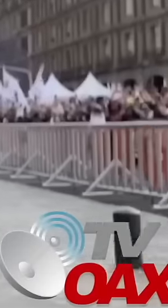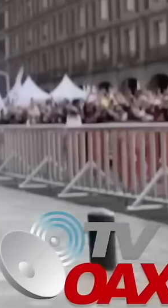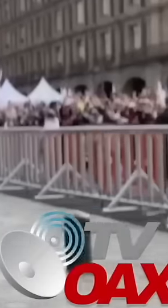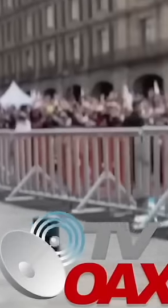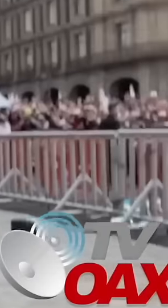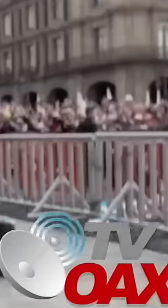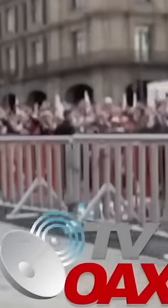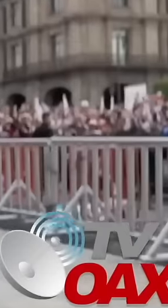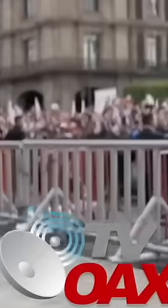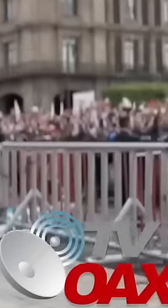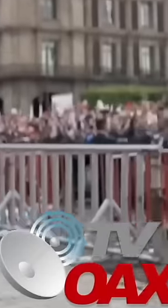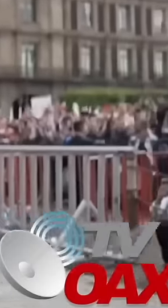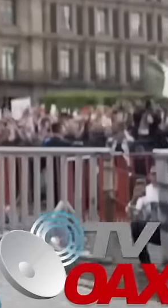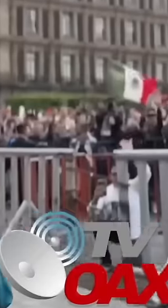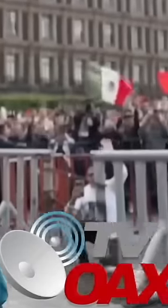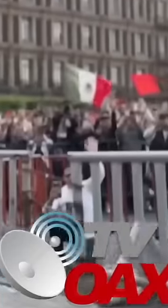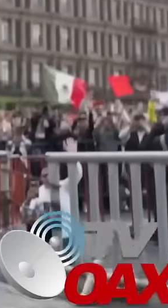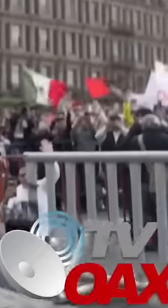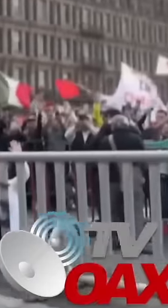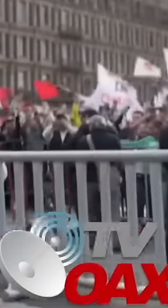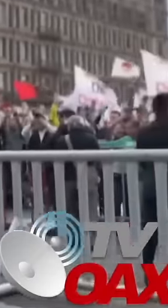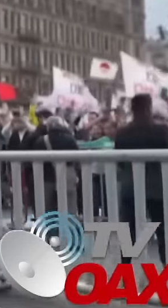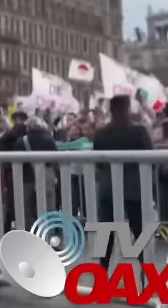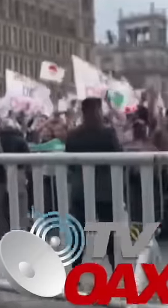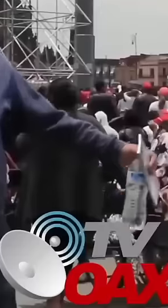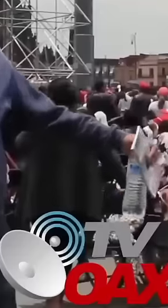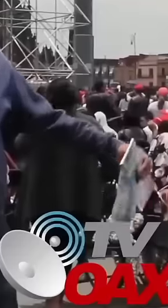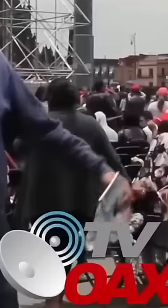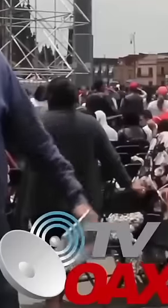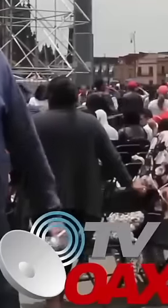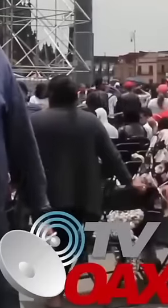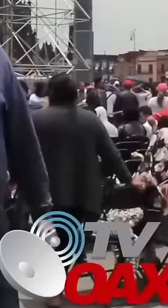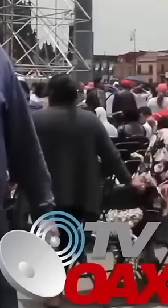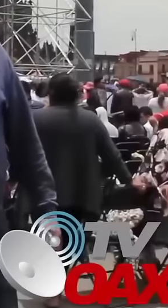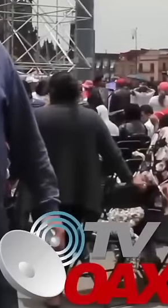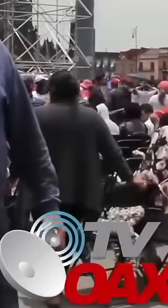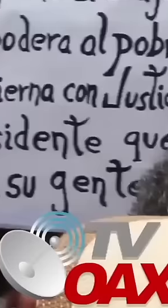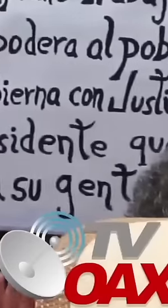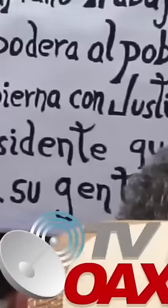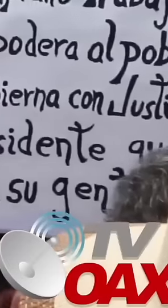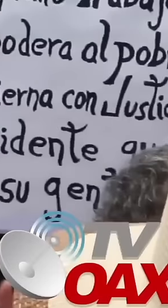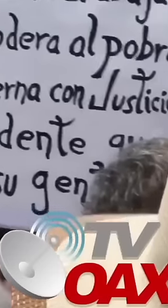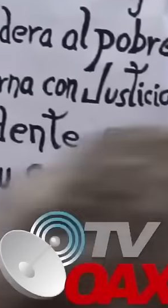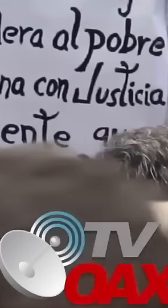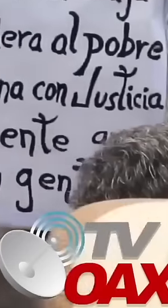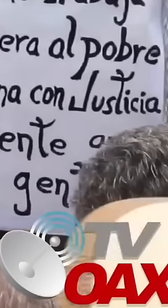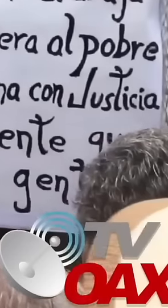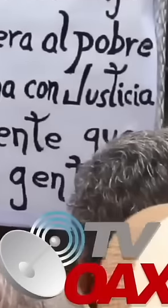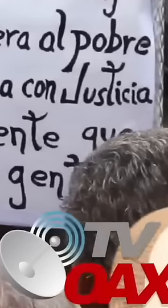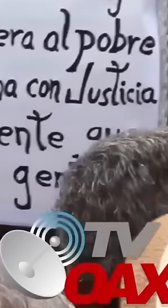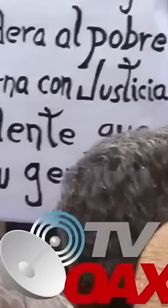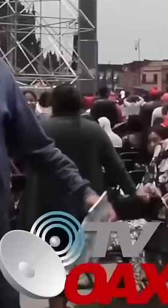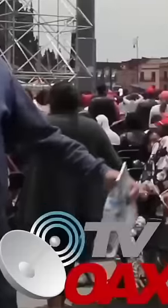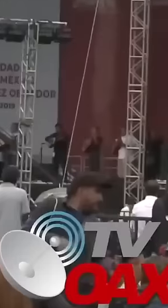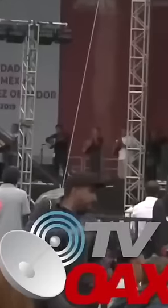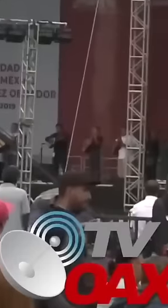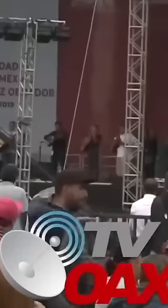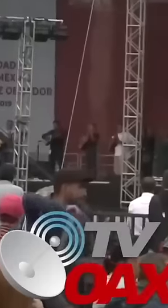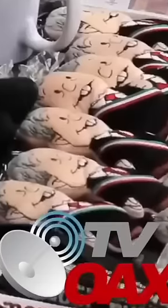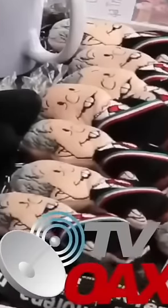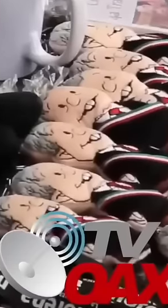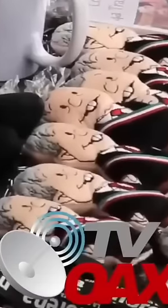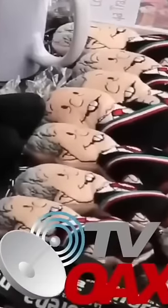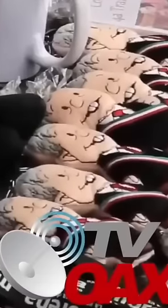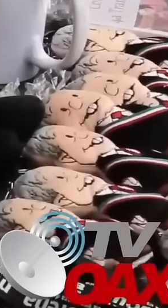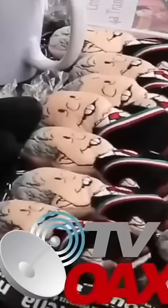emprendedores empezaron con la fabricación de miles de objetos para enaltecer su gobierno. En la capital del país